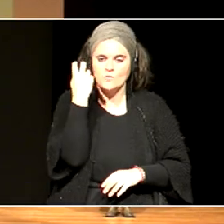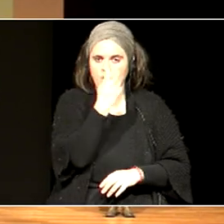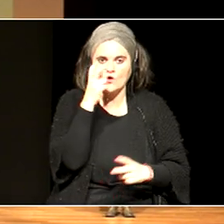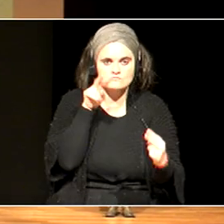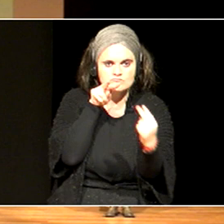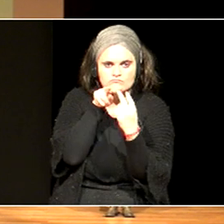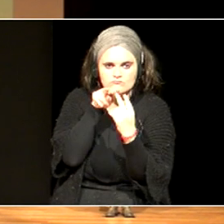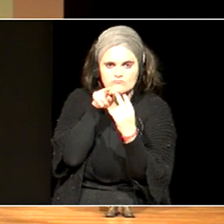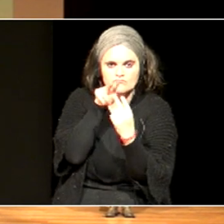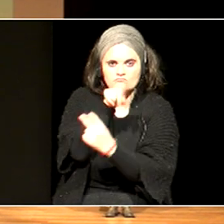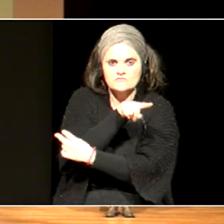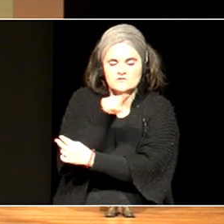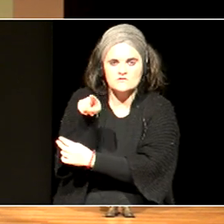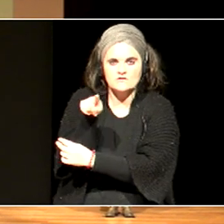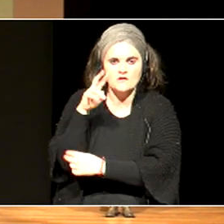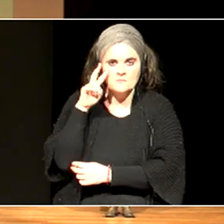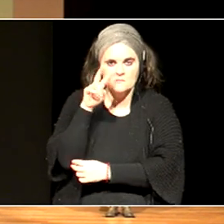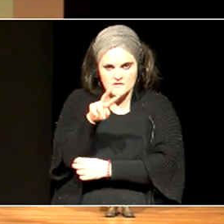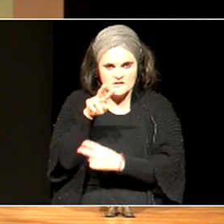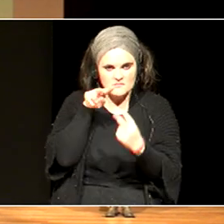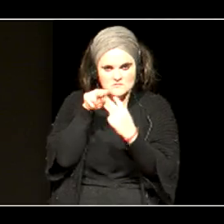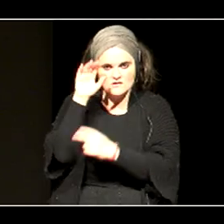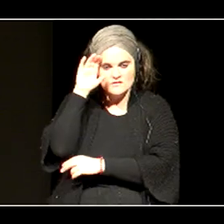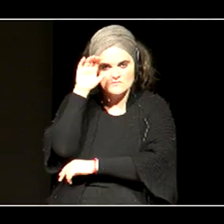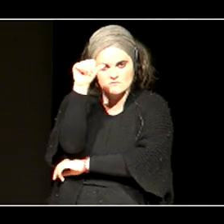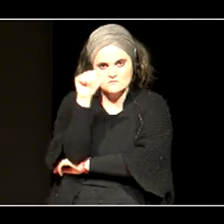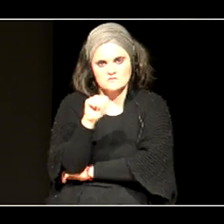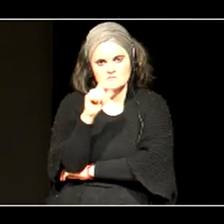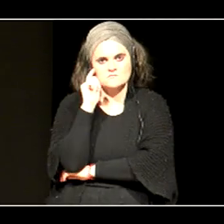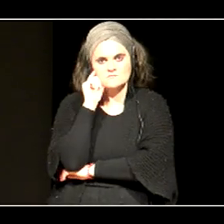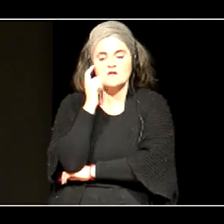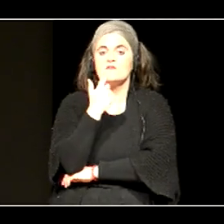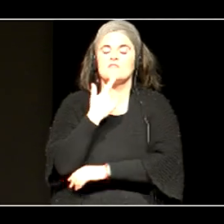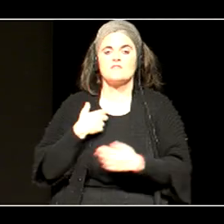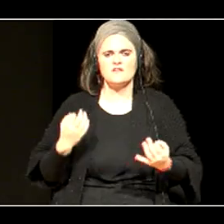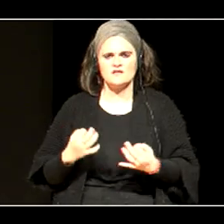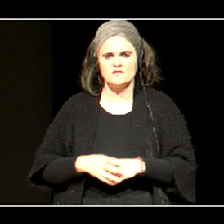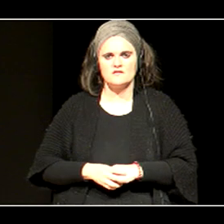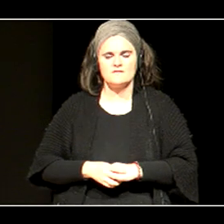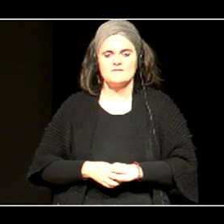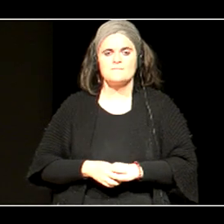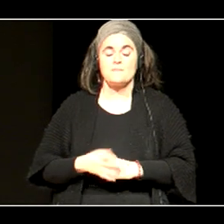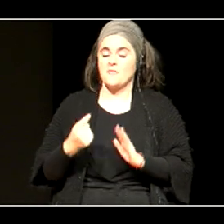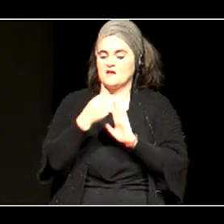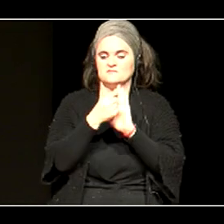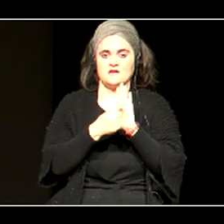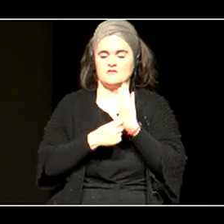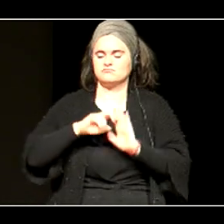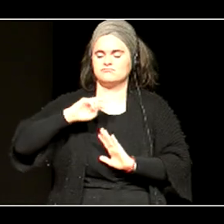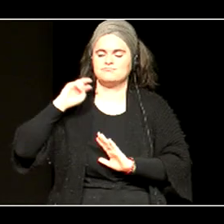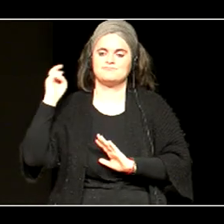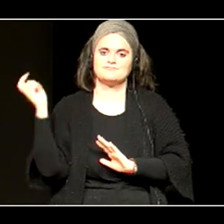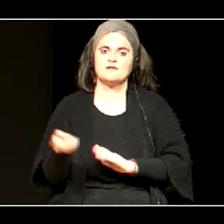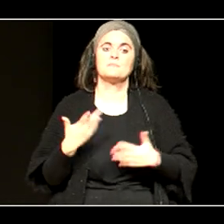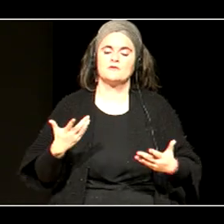educación miramos a los ojos escuchamos lo que tienen que decirnos entonces hay muchísimos indicadores pero hay que hacer un trabajo